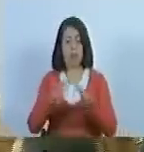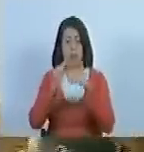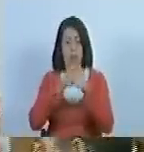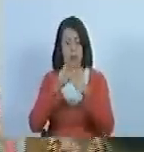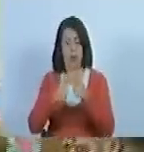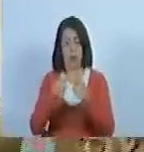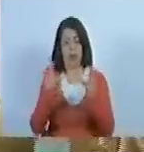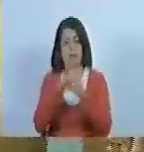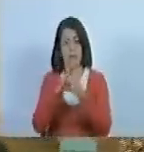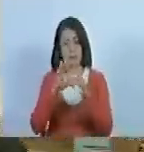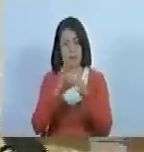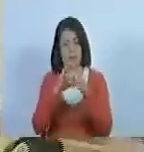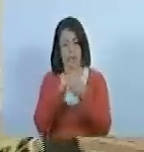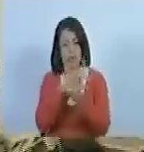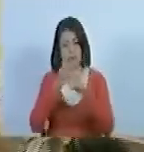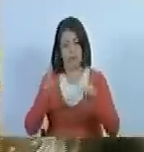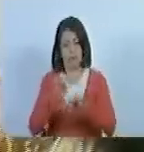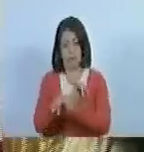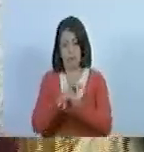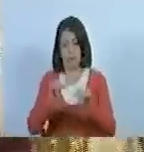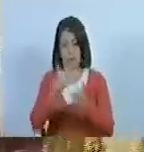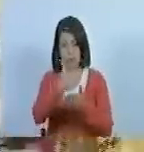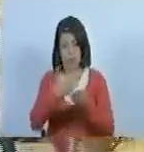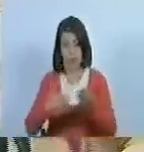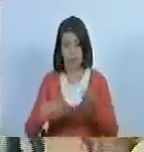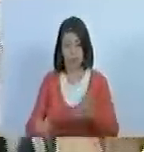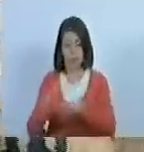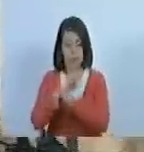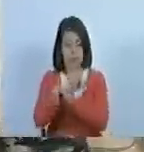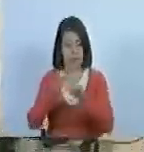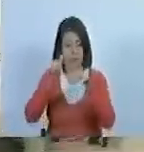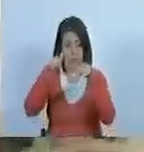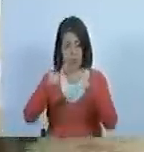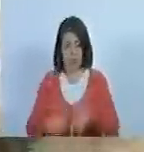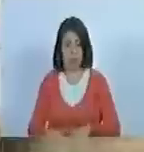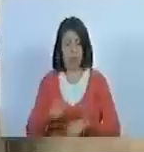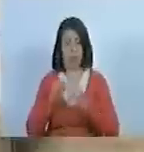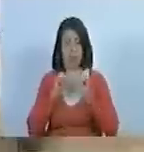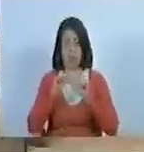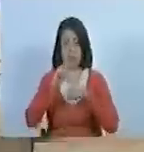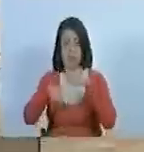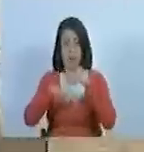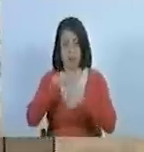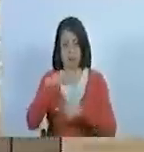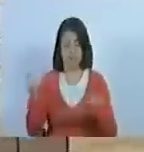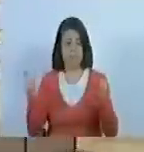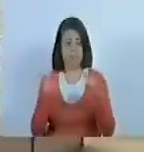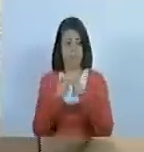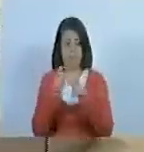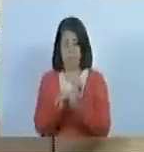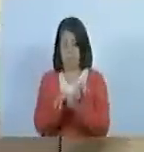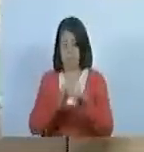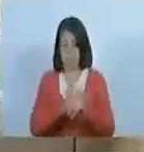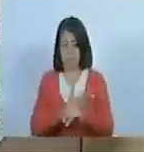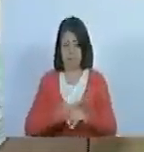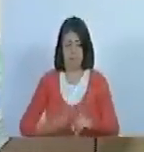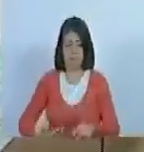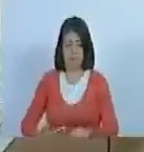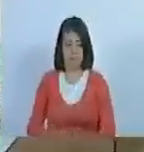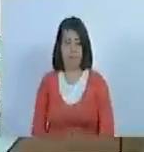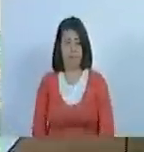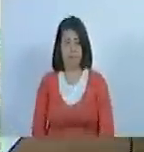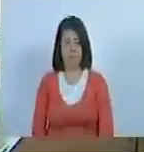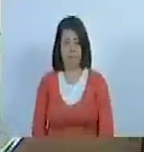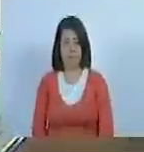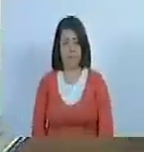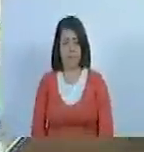Democrática. El presidente señaló que agotada la agenda del día, se levanta la sesión ordinaria y convocó para la próxima sesión. Es todo, ciudadano